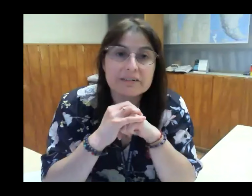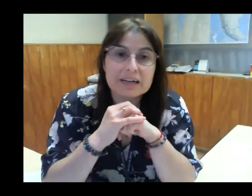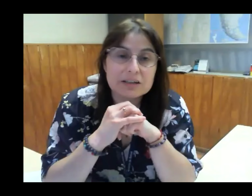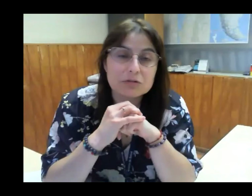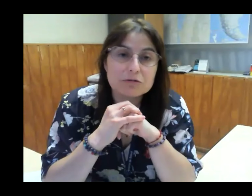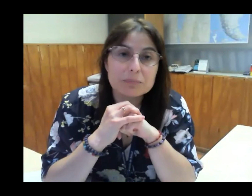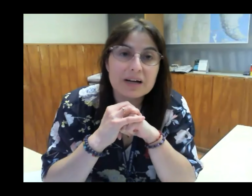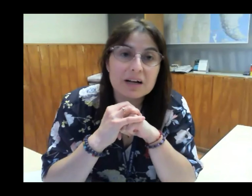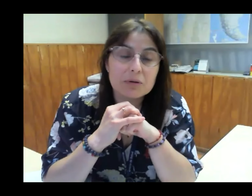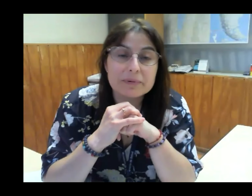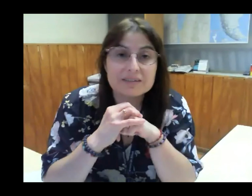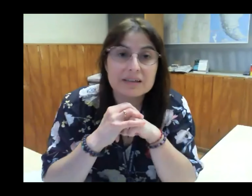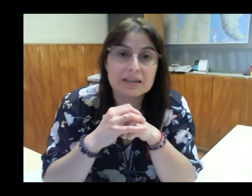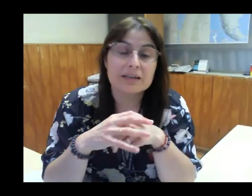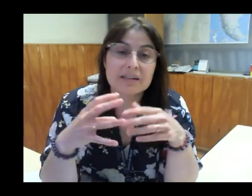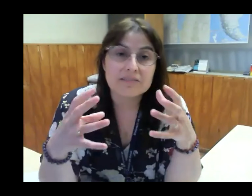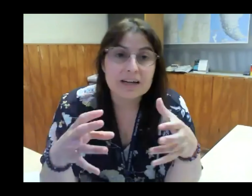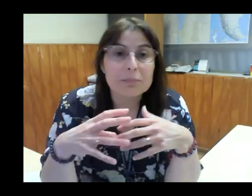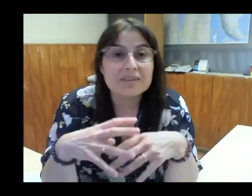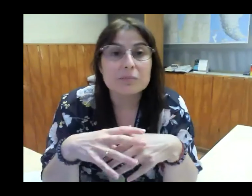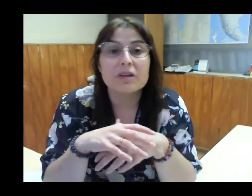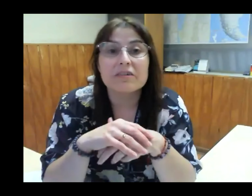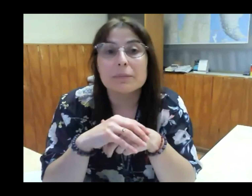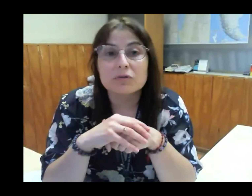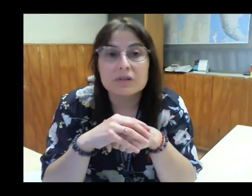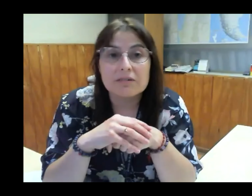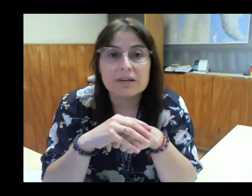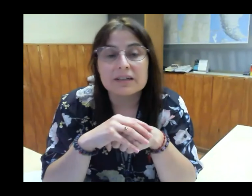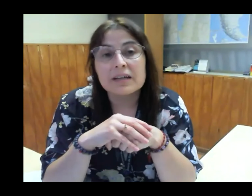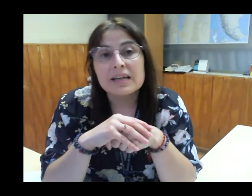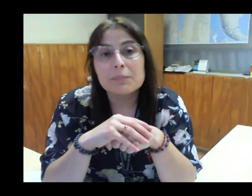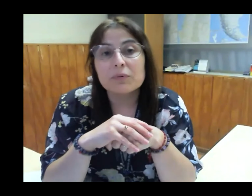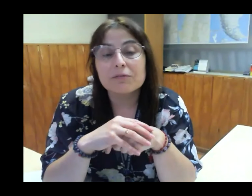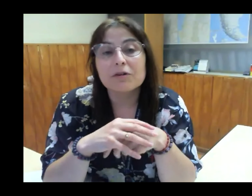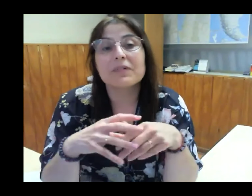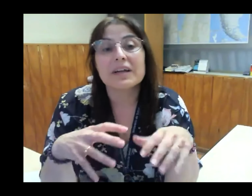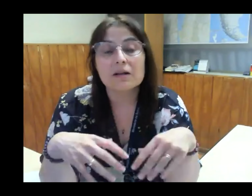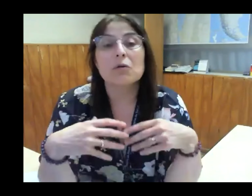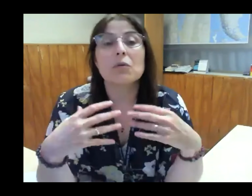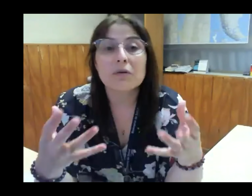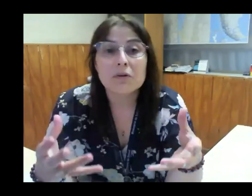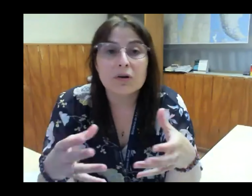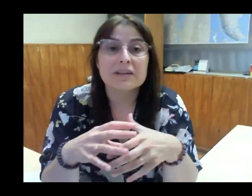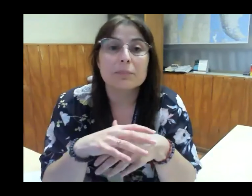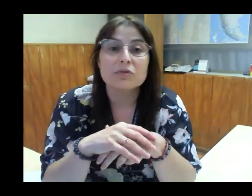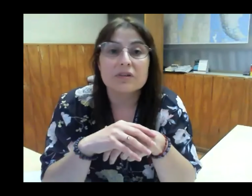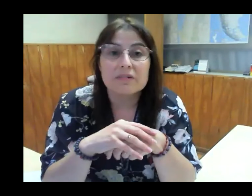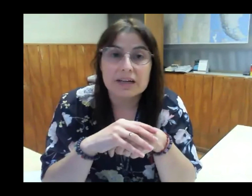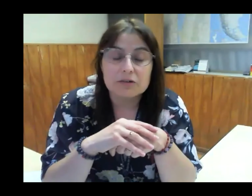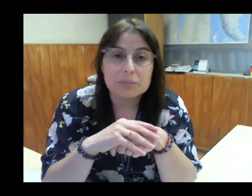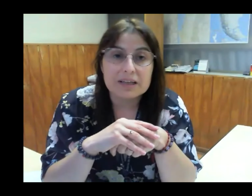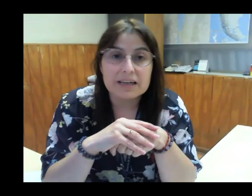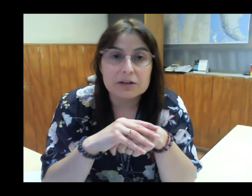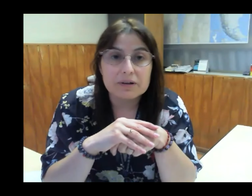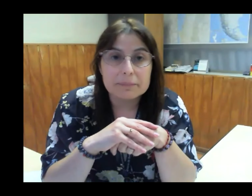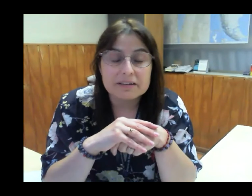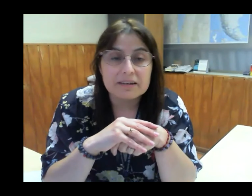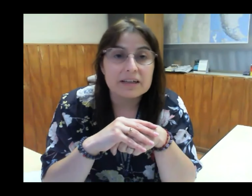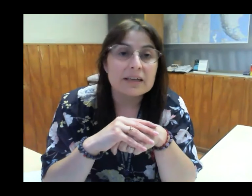todos trabajando en forma ardua para salvar el máximo de vidas posible y poder volver luego lo antes posible a la